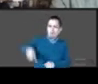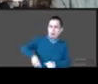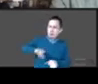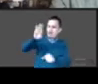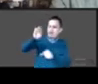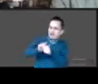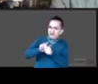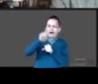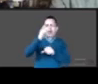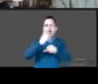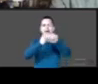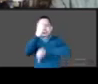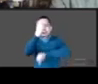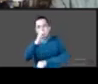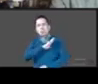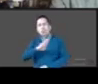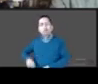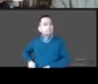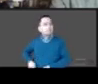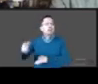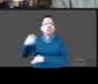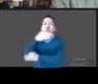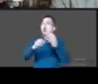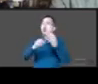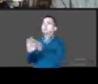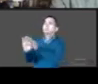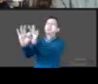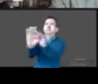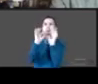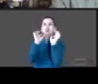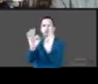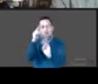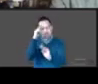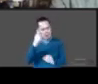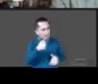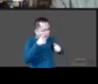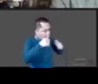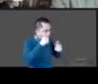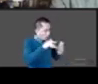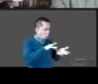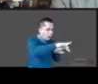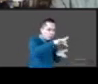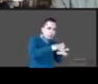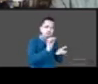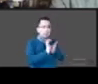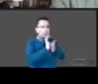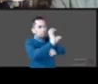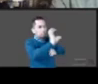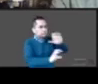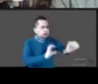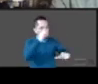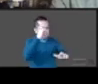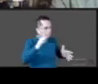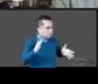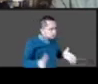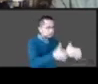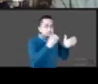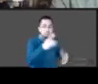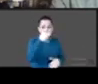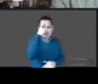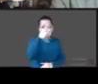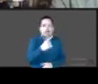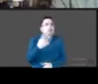crucial para pues proveer de los recursos o de las transferencias en cualquiera de las